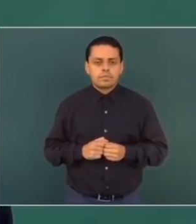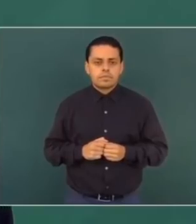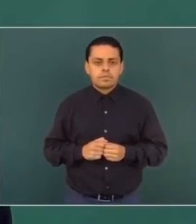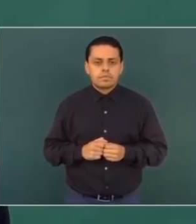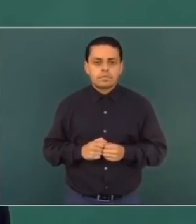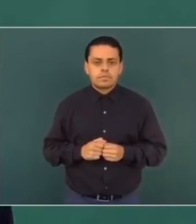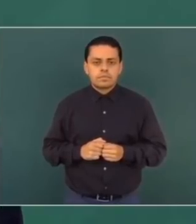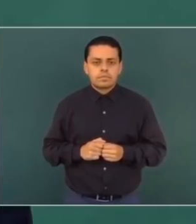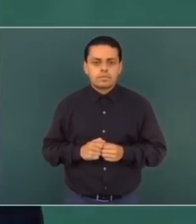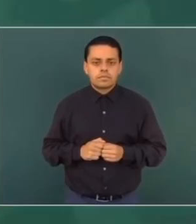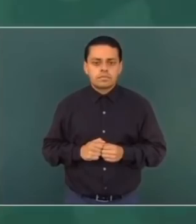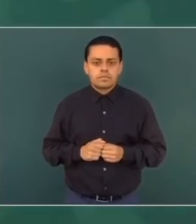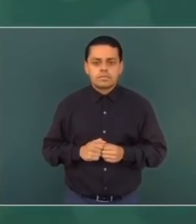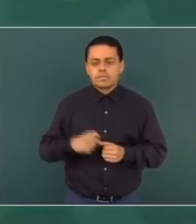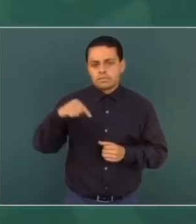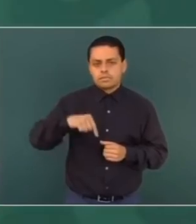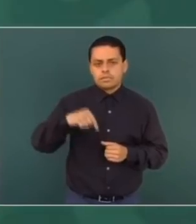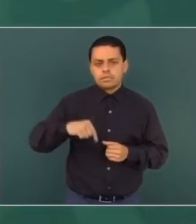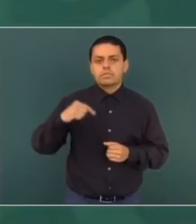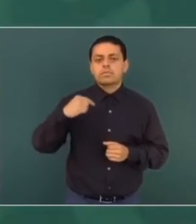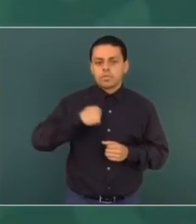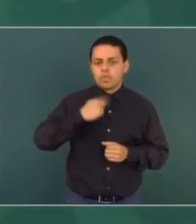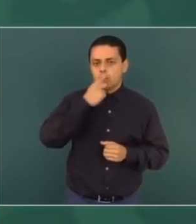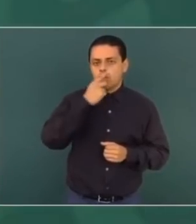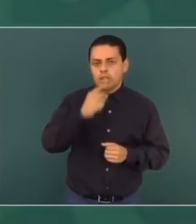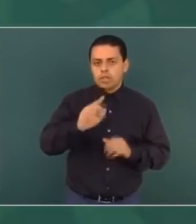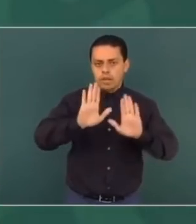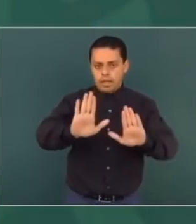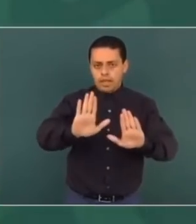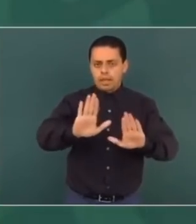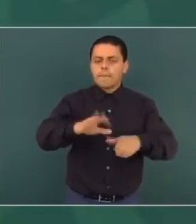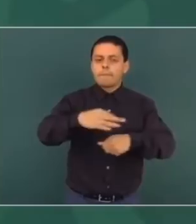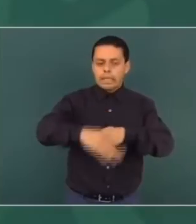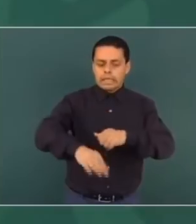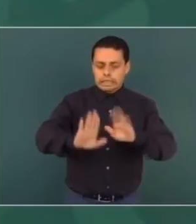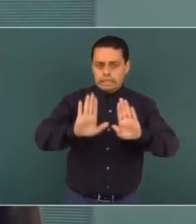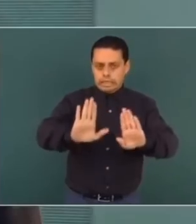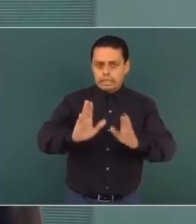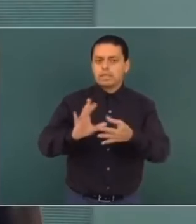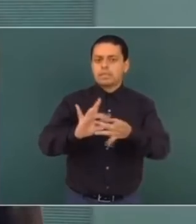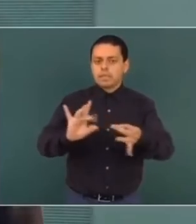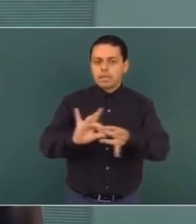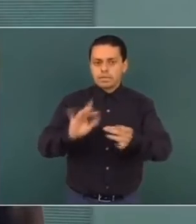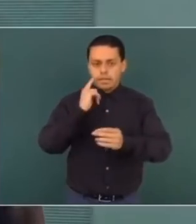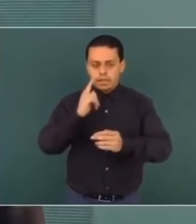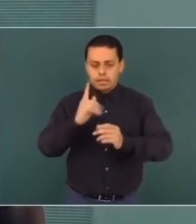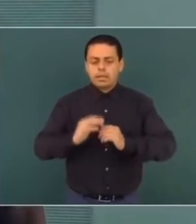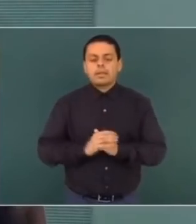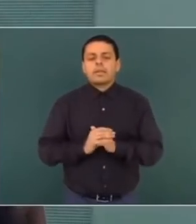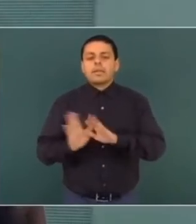Aquí abro también un paréntesis para aclarar que no tiene nada que ver